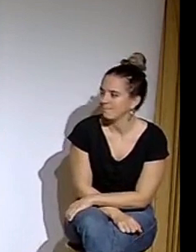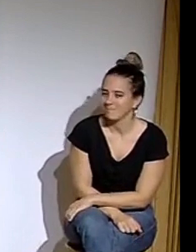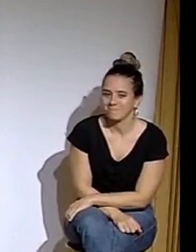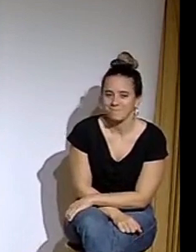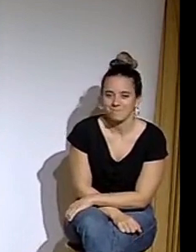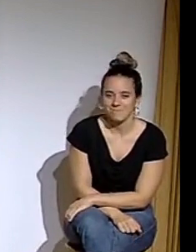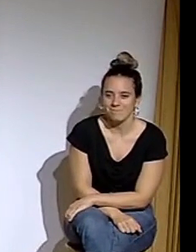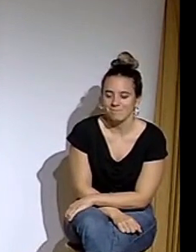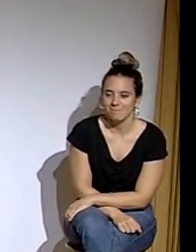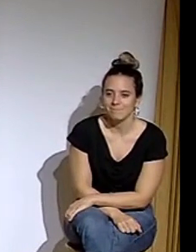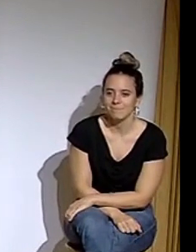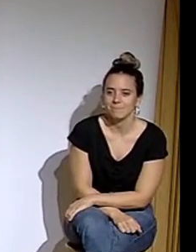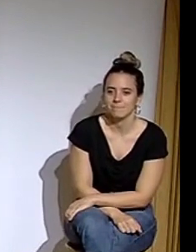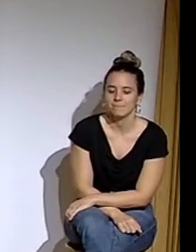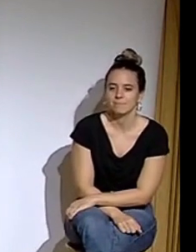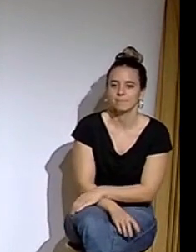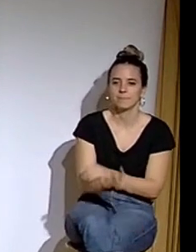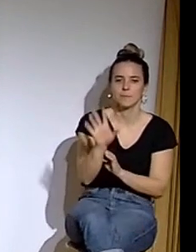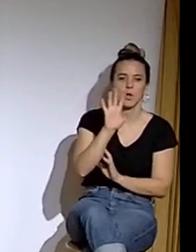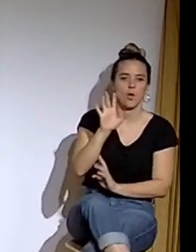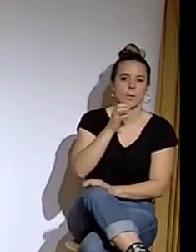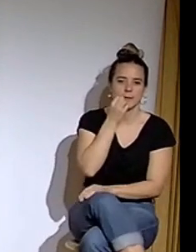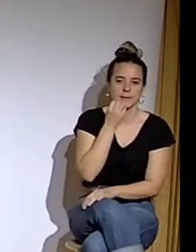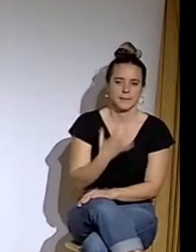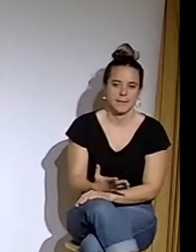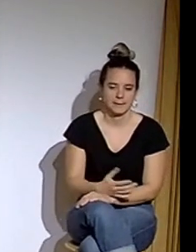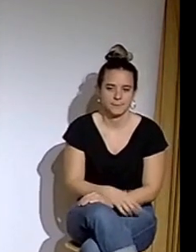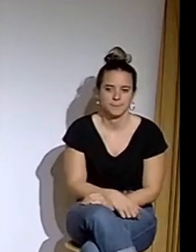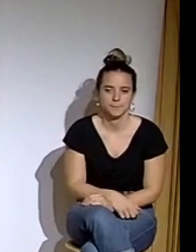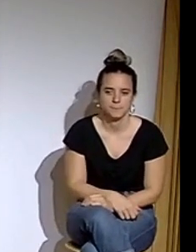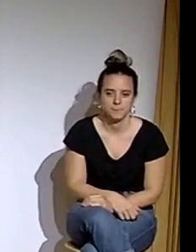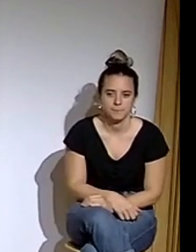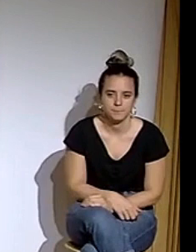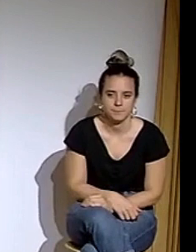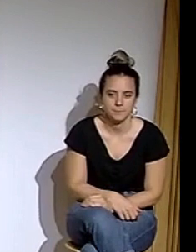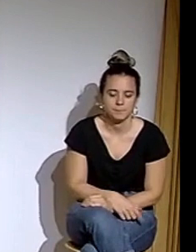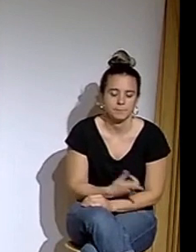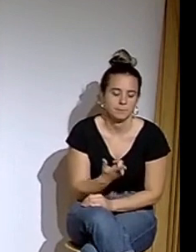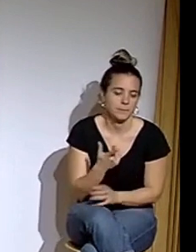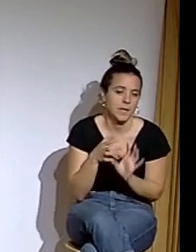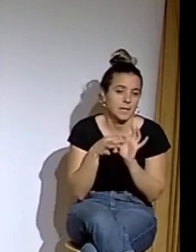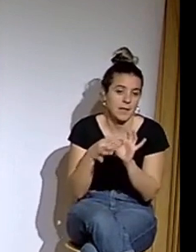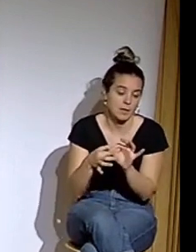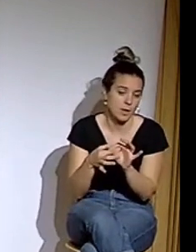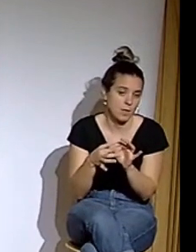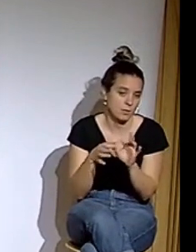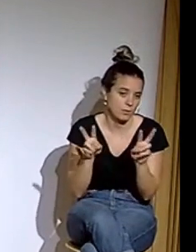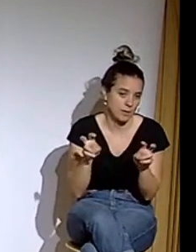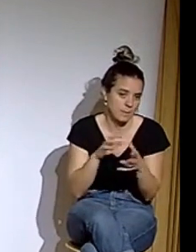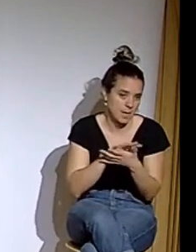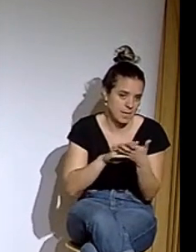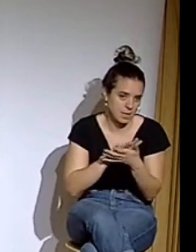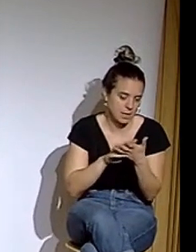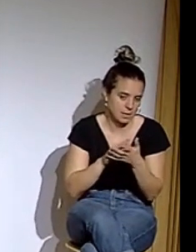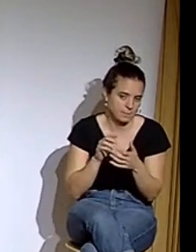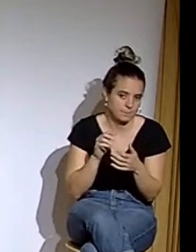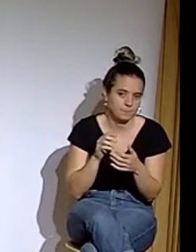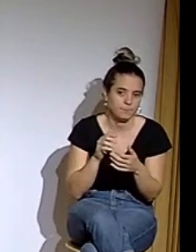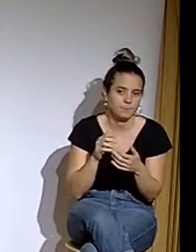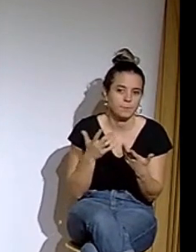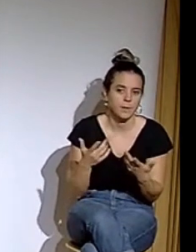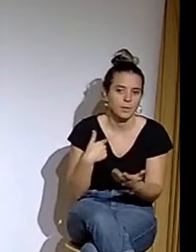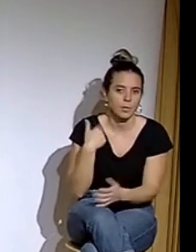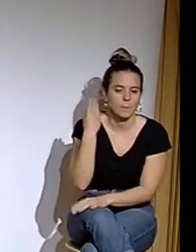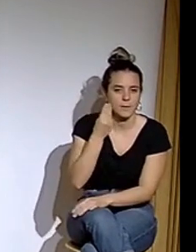Hola qué tal un poco como en línea con lo que estamos conversando Me parece que también No nos podemos